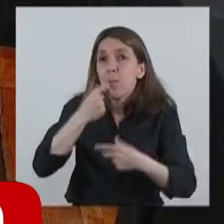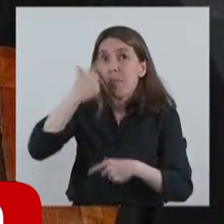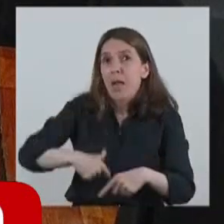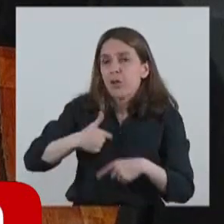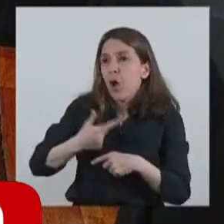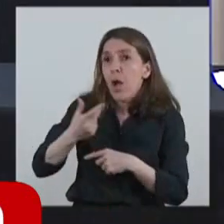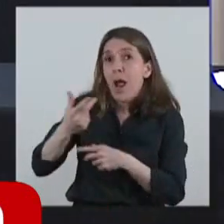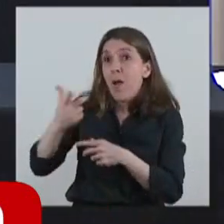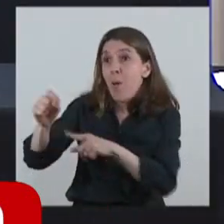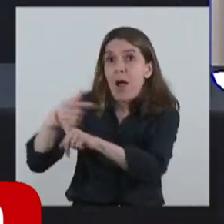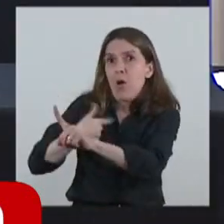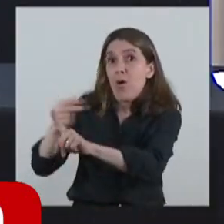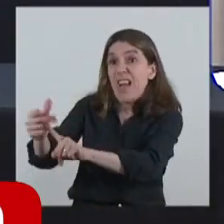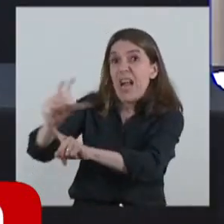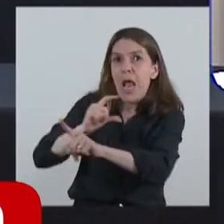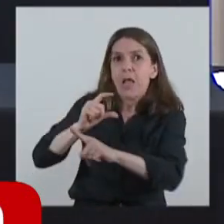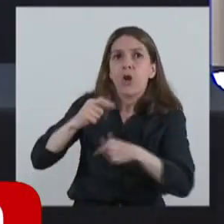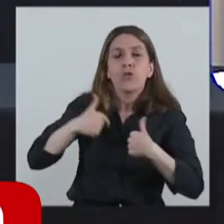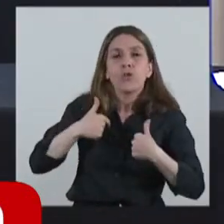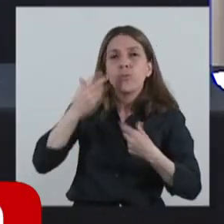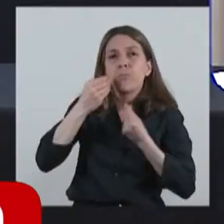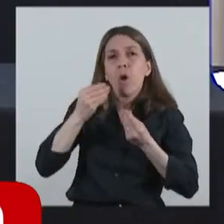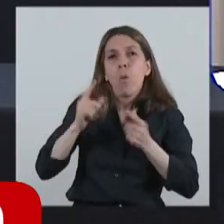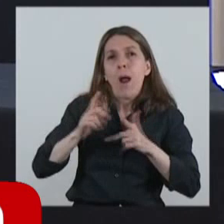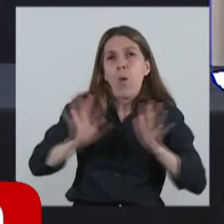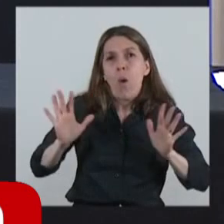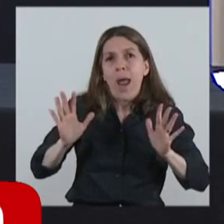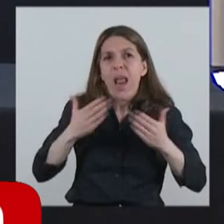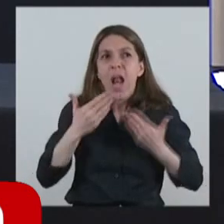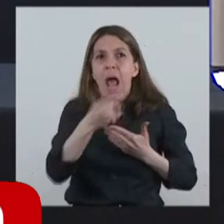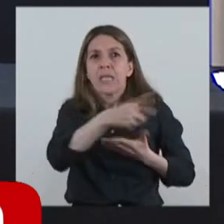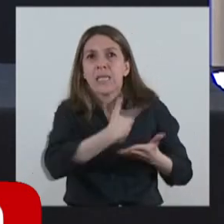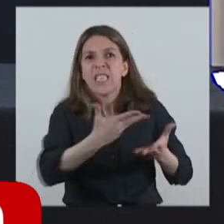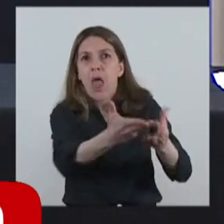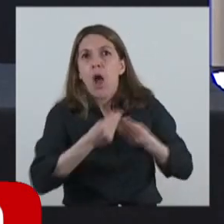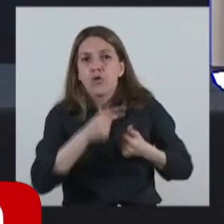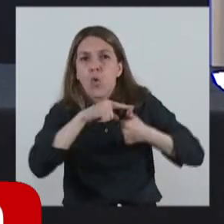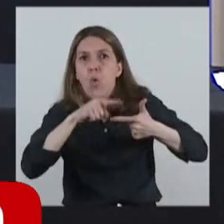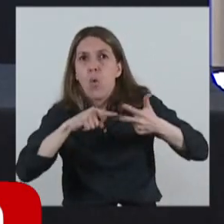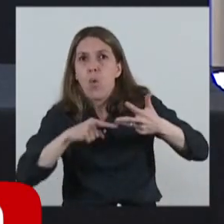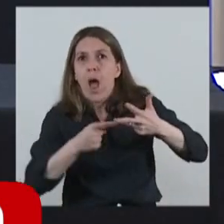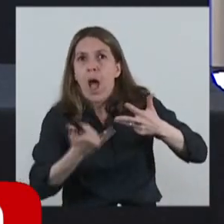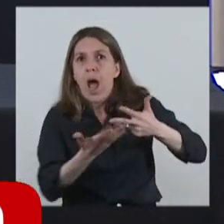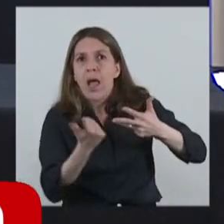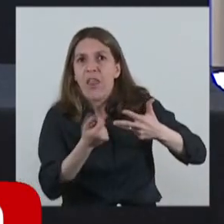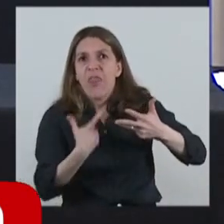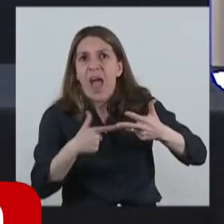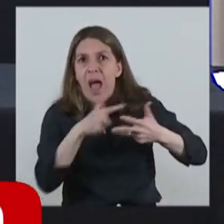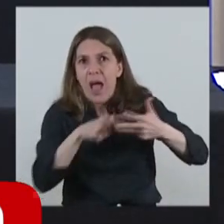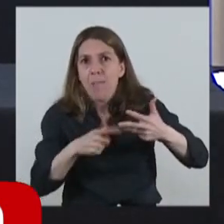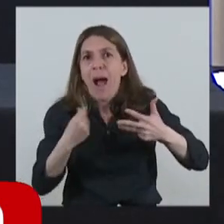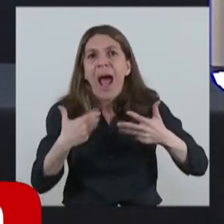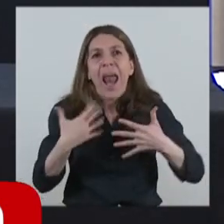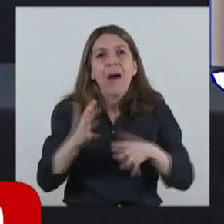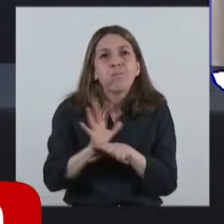un crédito. Y esa es la idea de este instrumento, de lo que se busca aquí hacer para